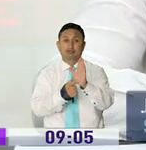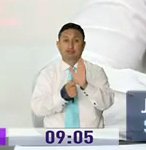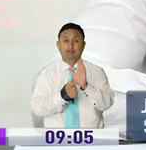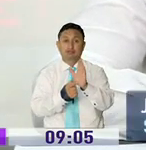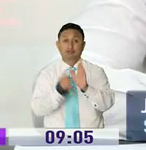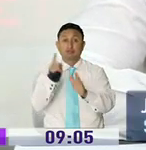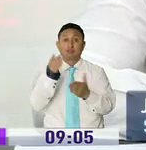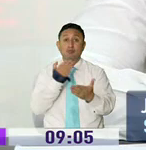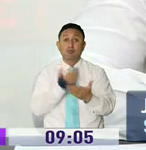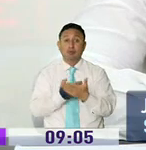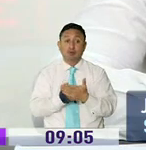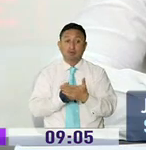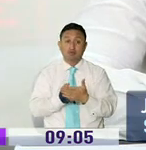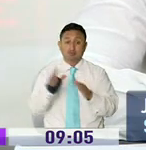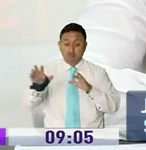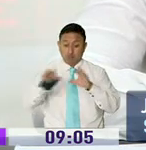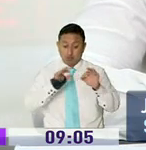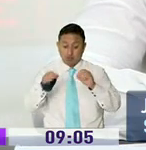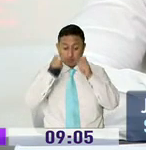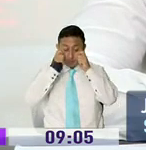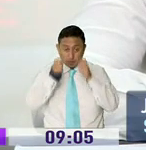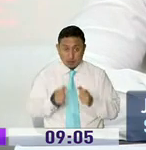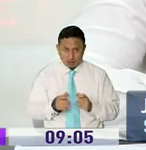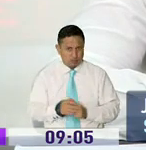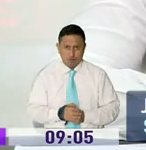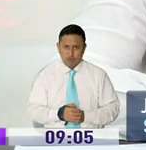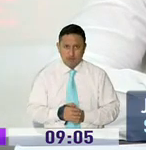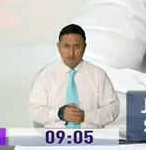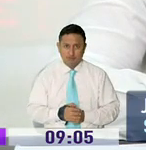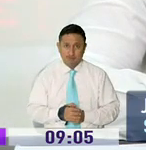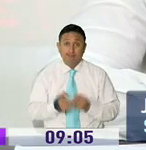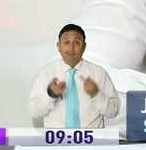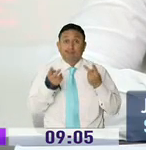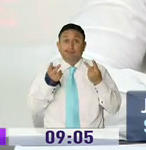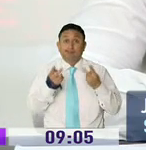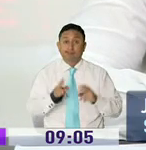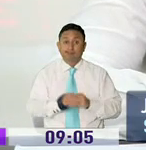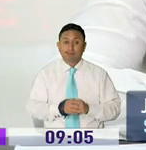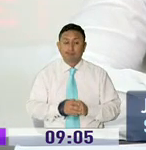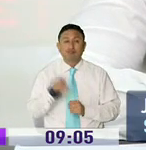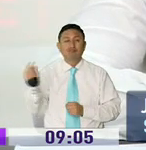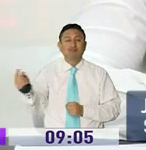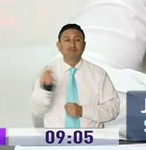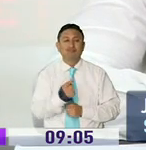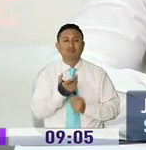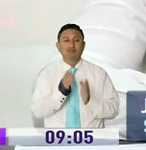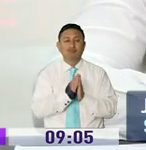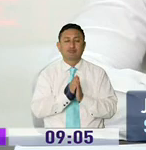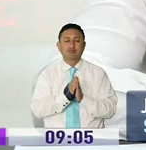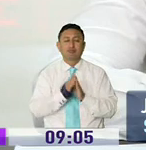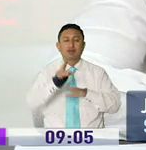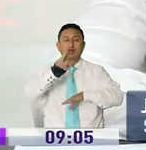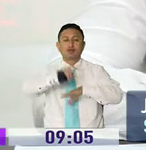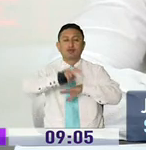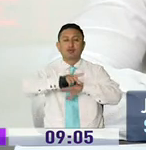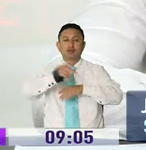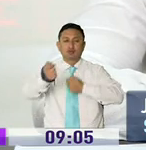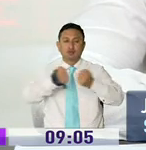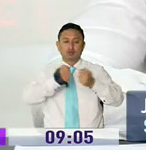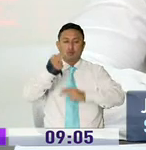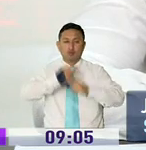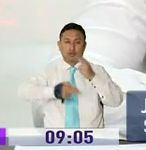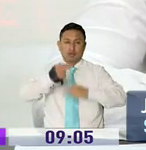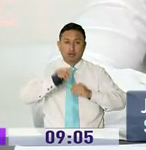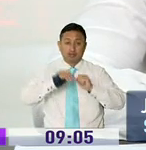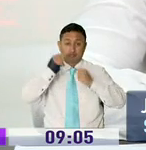hemos presentado los hallazgos a la Fiscalía General del Estado, sino también, de primera mano, pedimos a la Superintendencia de Control de Poder de Mercados